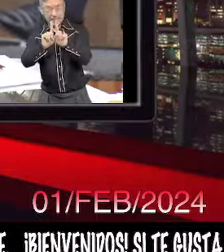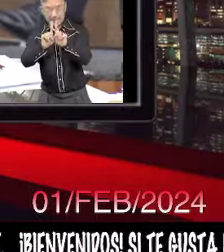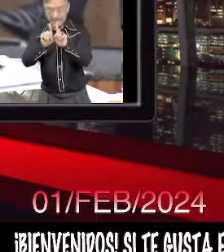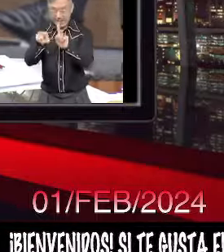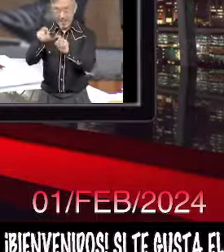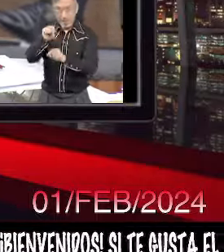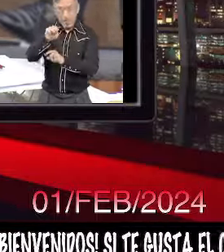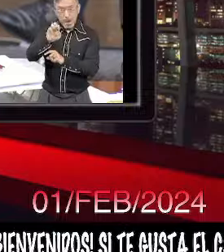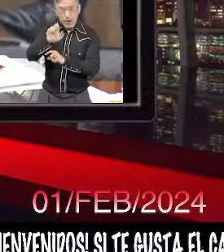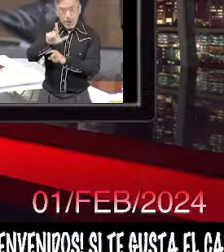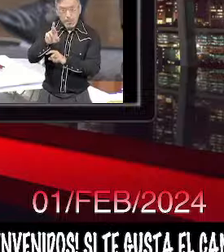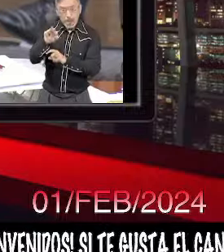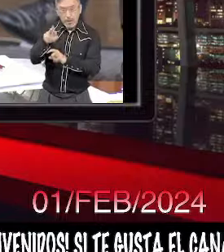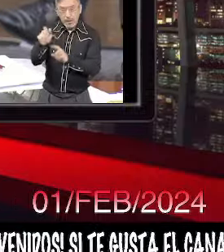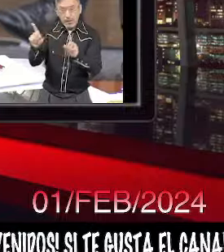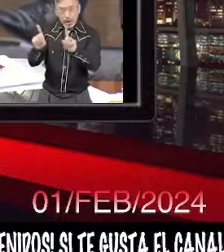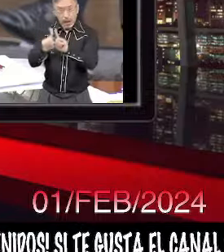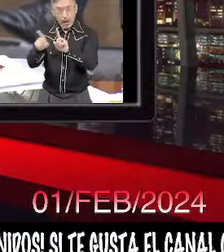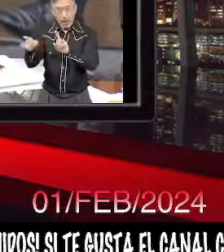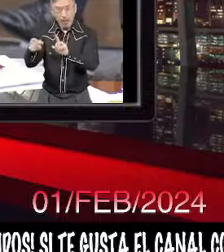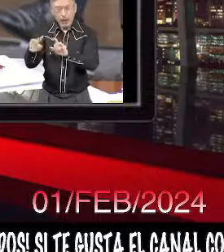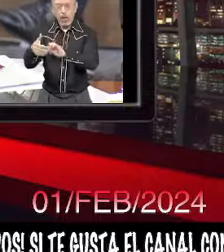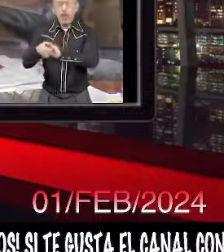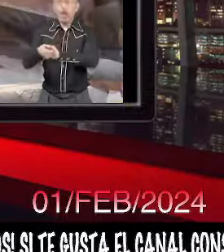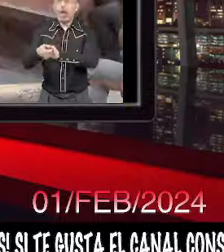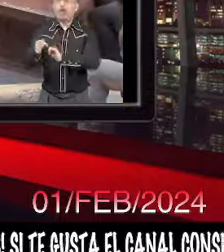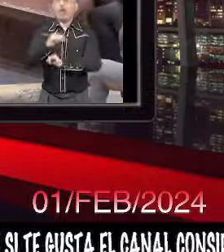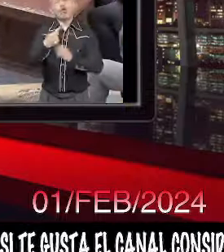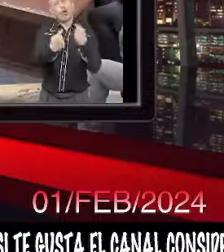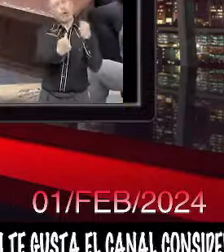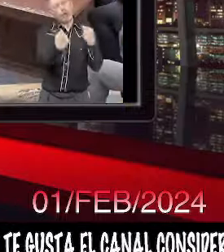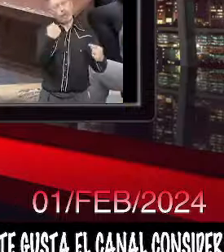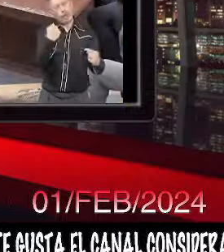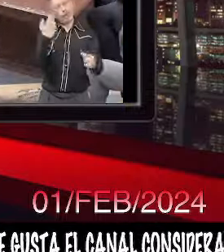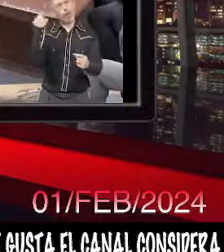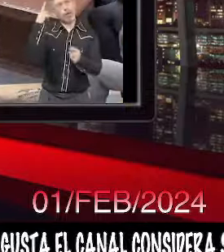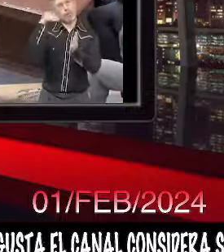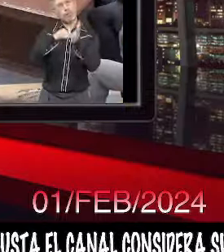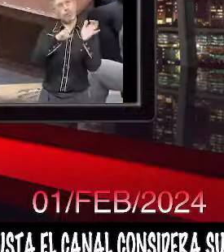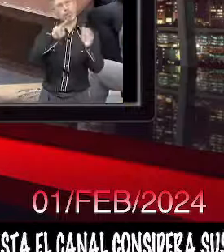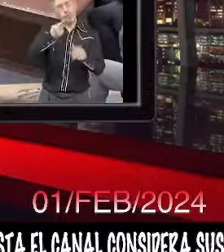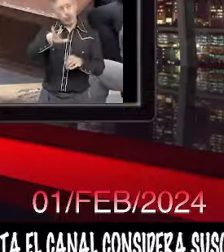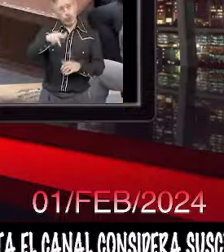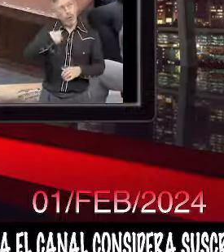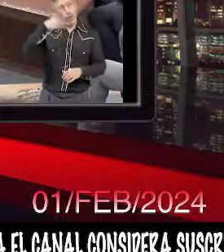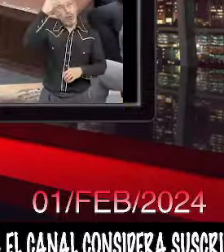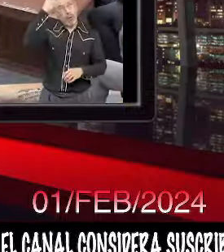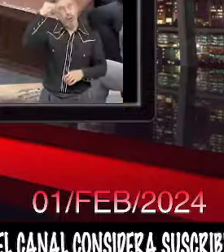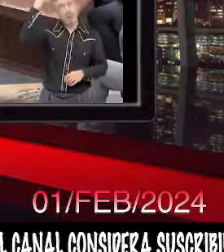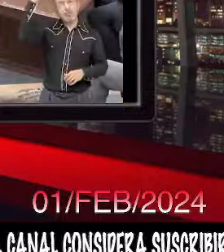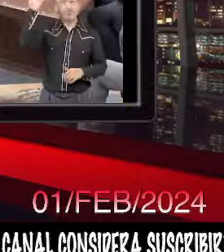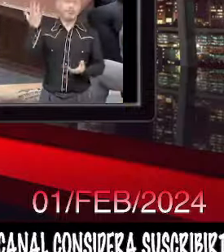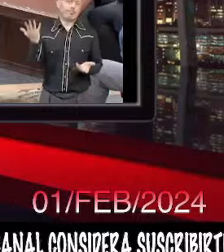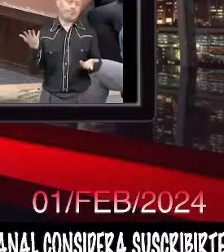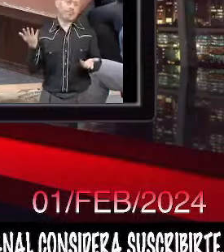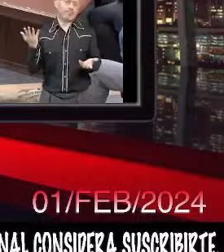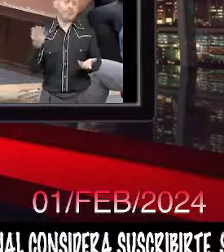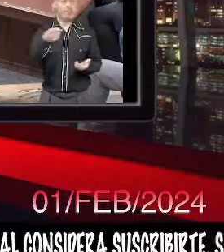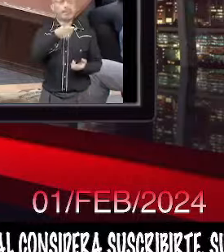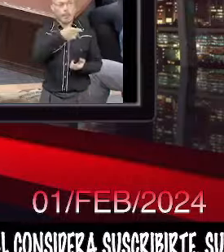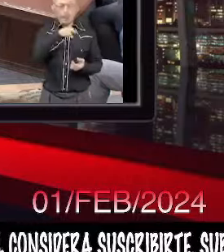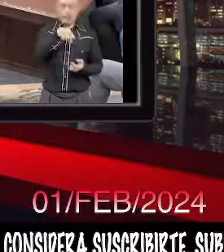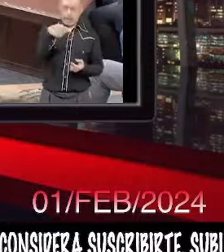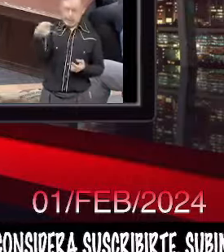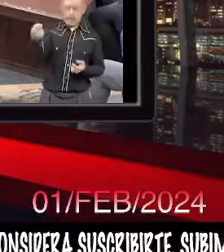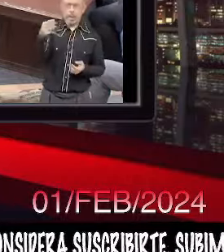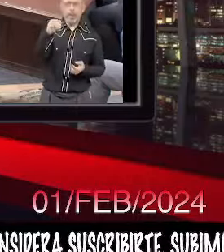nosotros, que nos olvidamos del 88. Que le vaya bien con Manuel, sus nuevos